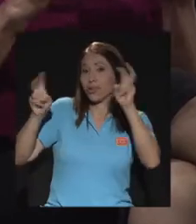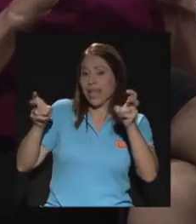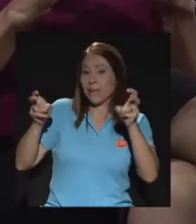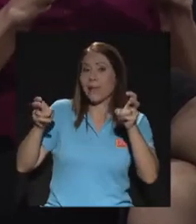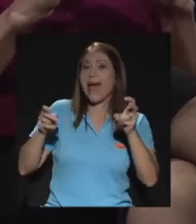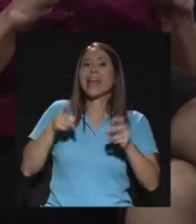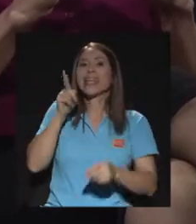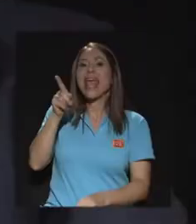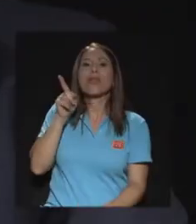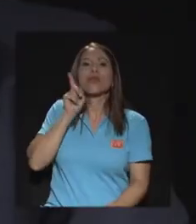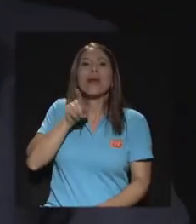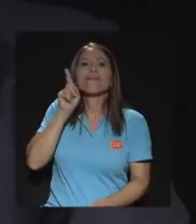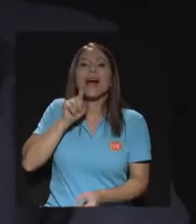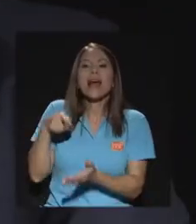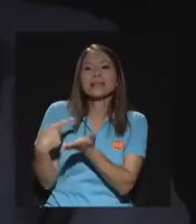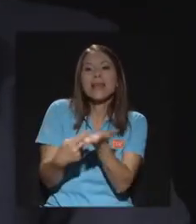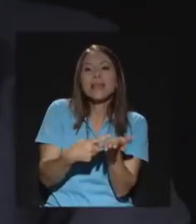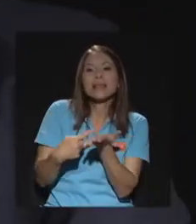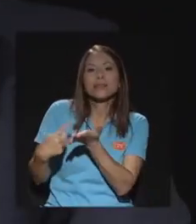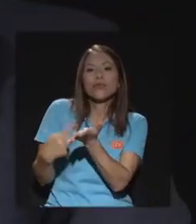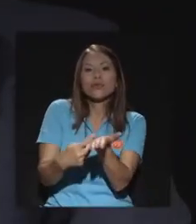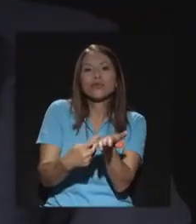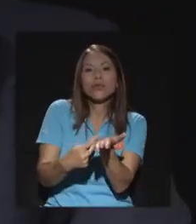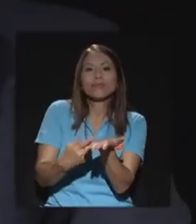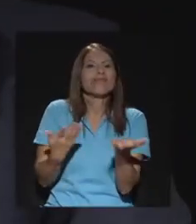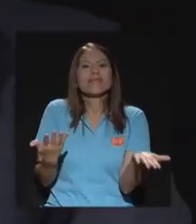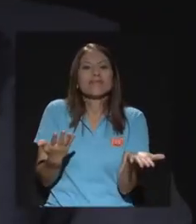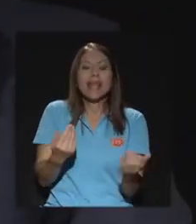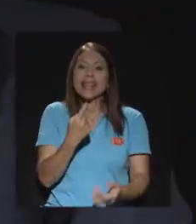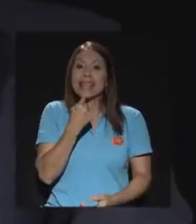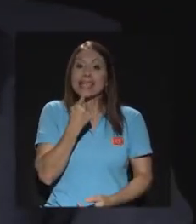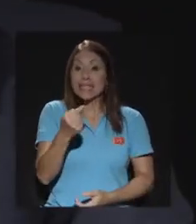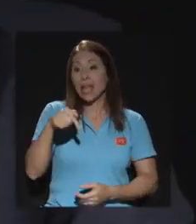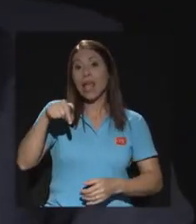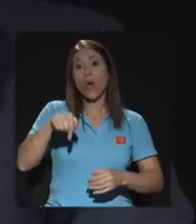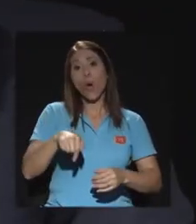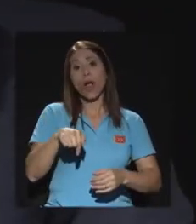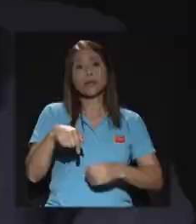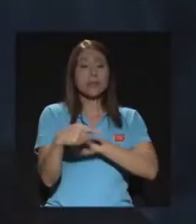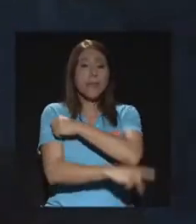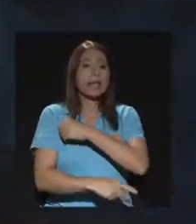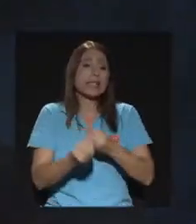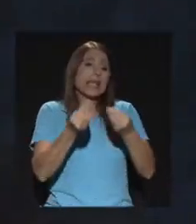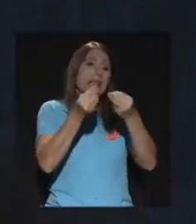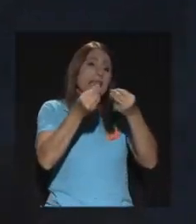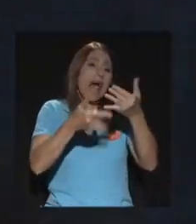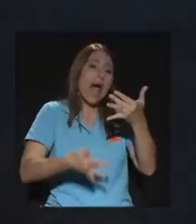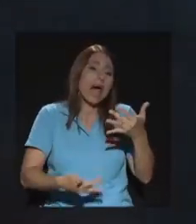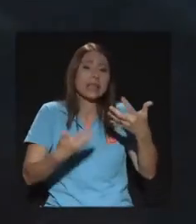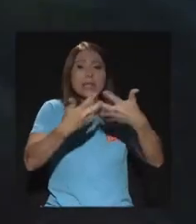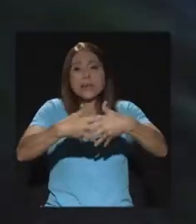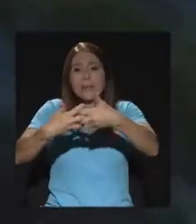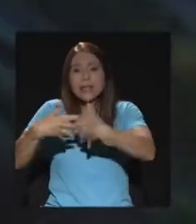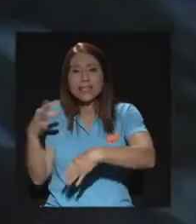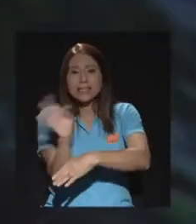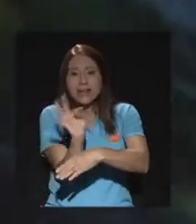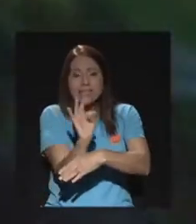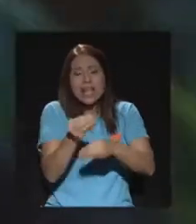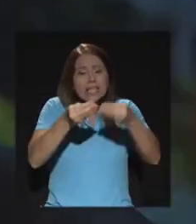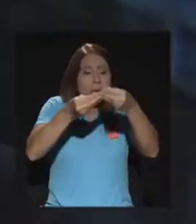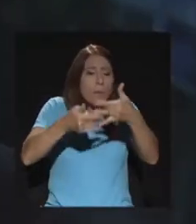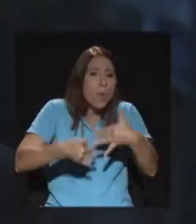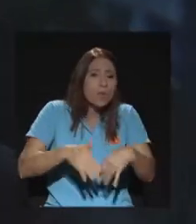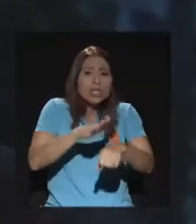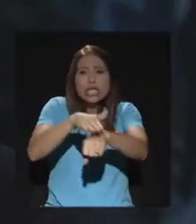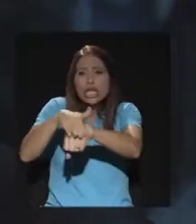una falacia del discurso. Y la falacia es decir que como en este país hay tantas empresas televisivas, tantas concesiones de televisión, es